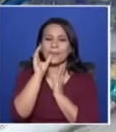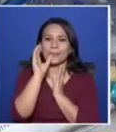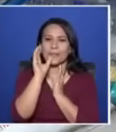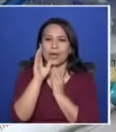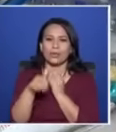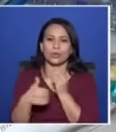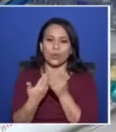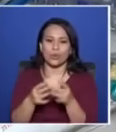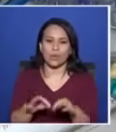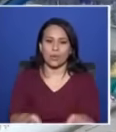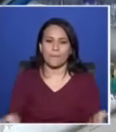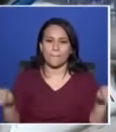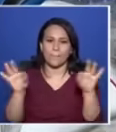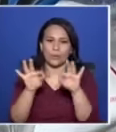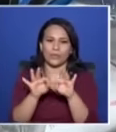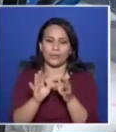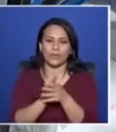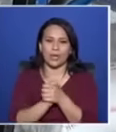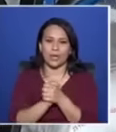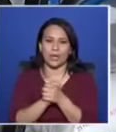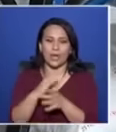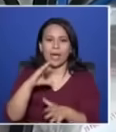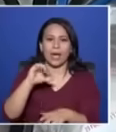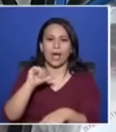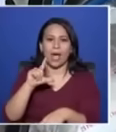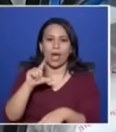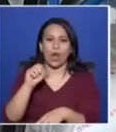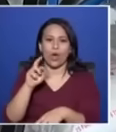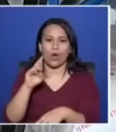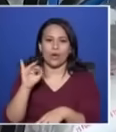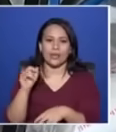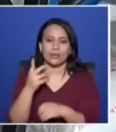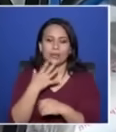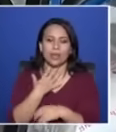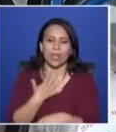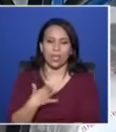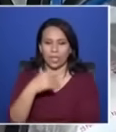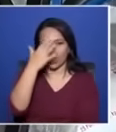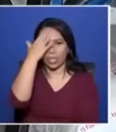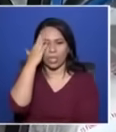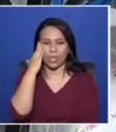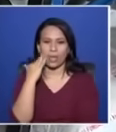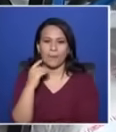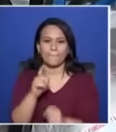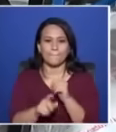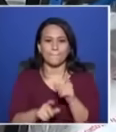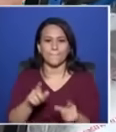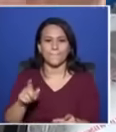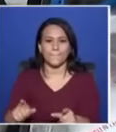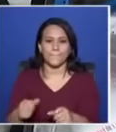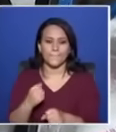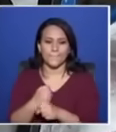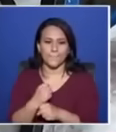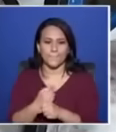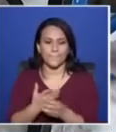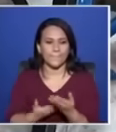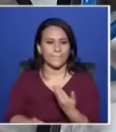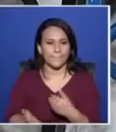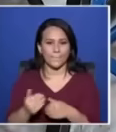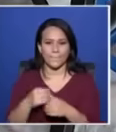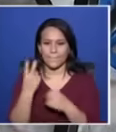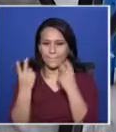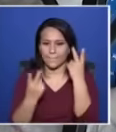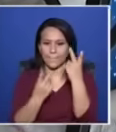que tengan un alto valor calórico por el desgaste que existe en el personal que está haciendo los recorridos,